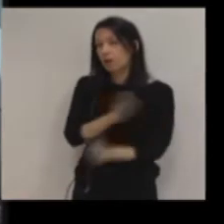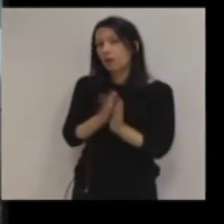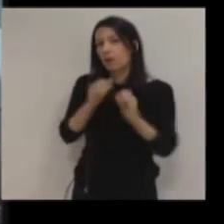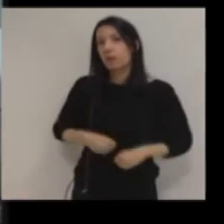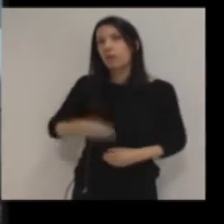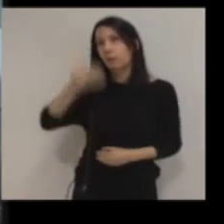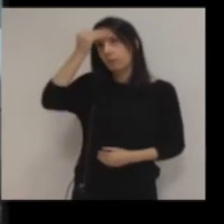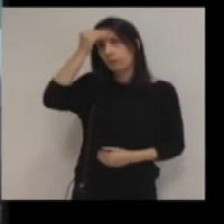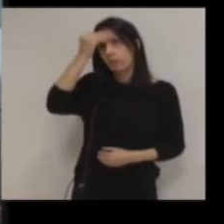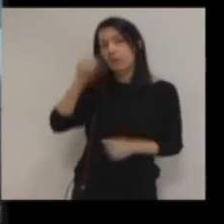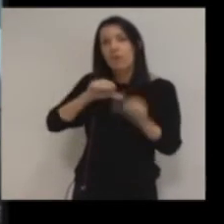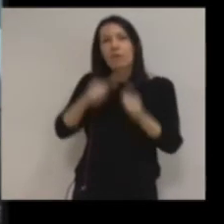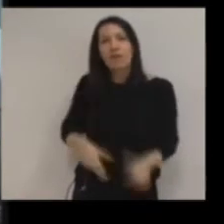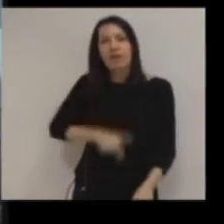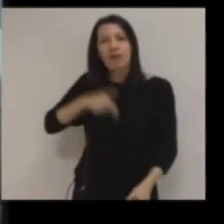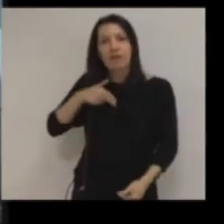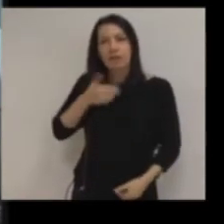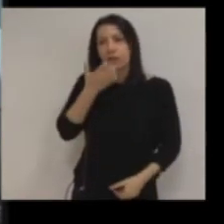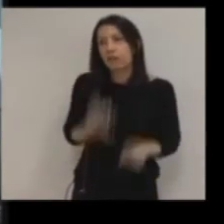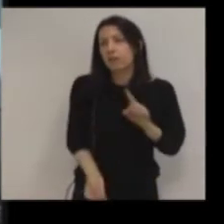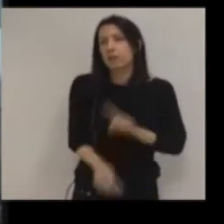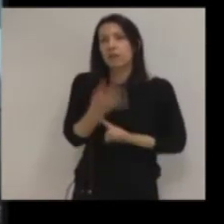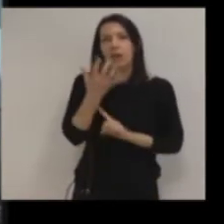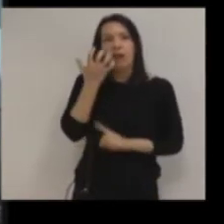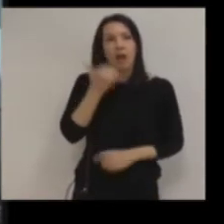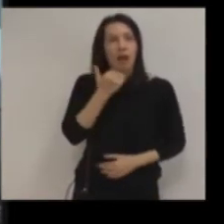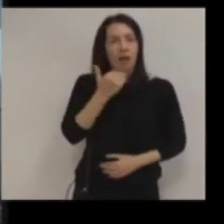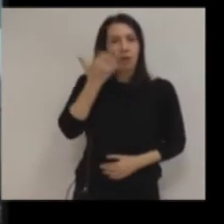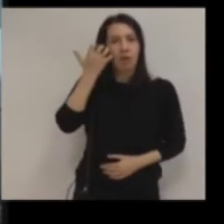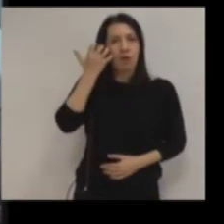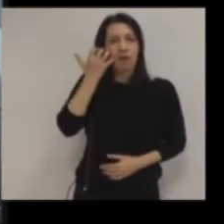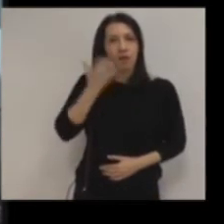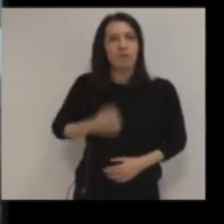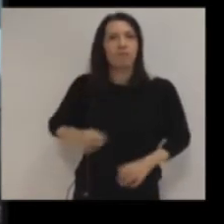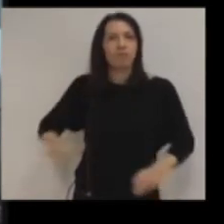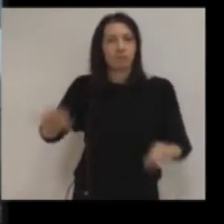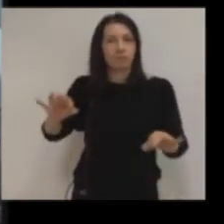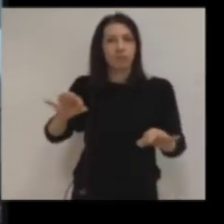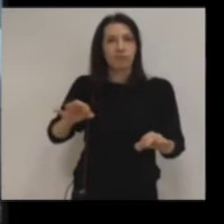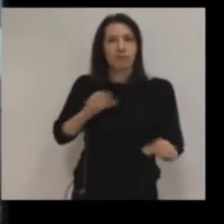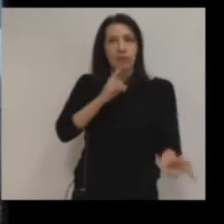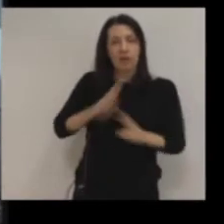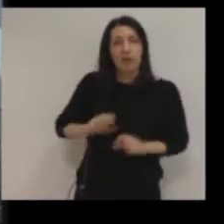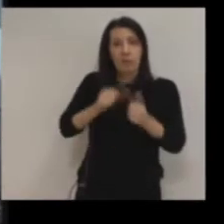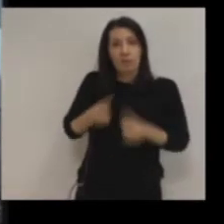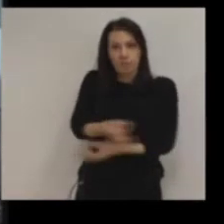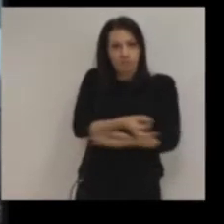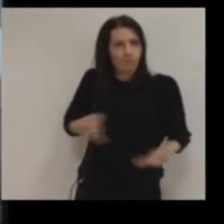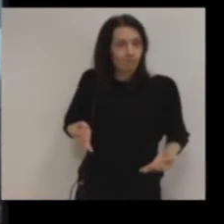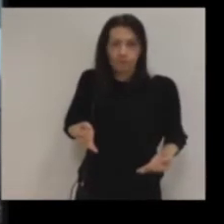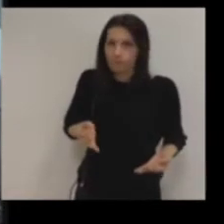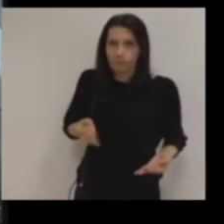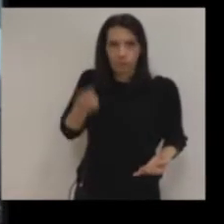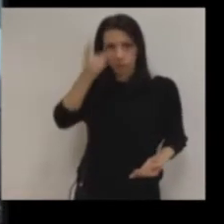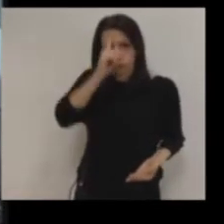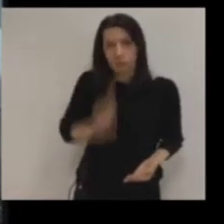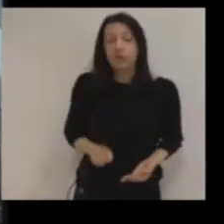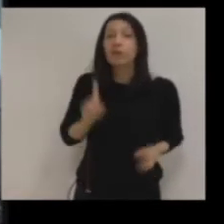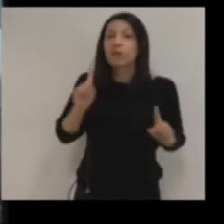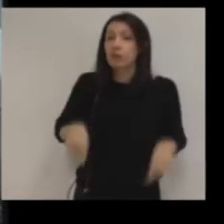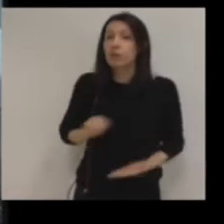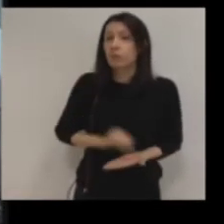carácter general y donde cada vez que surge una singularidad no saben reaccionar de forma correcta, y eso también muchas veces